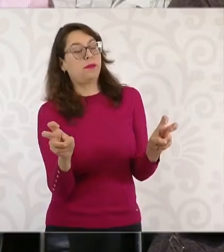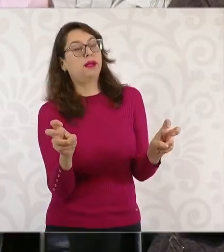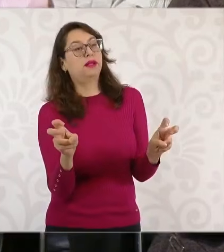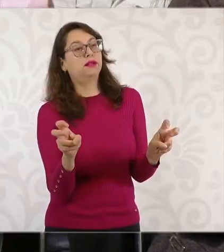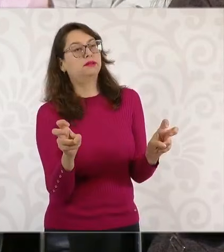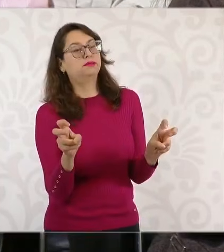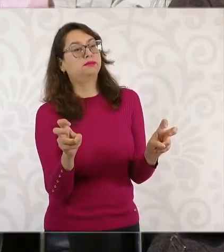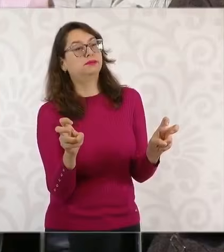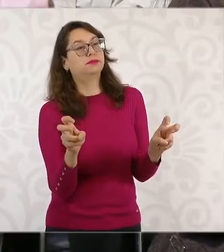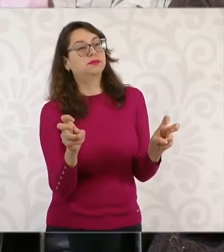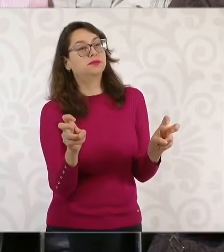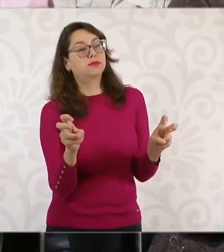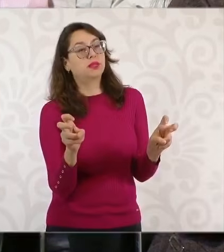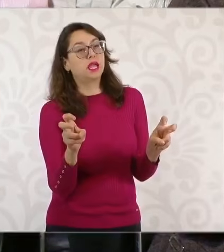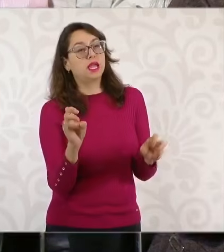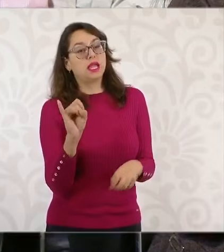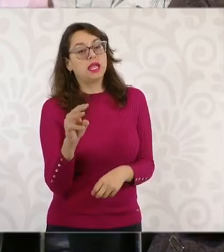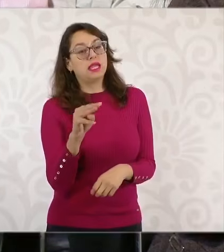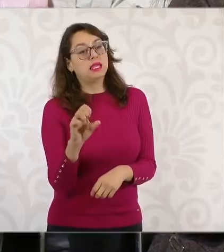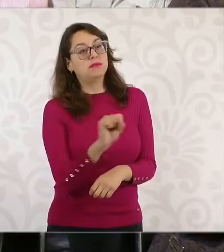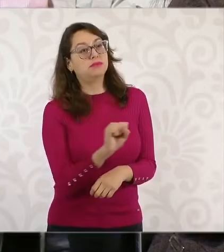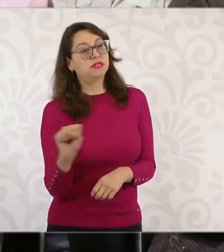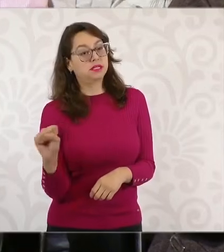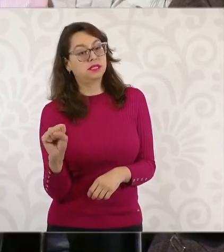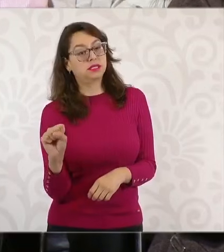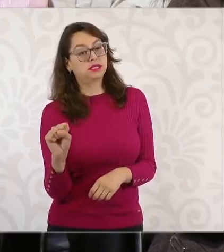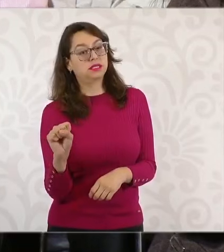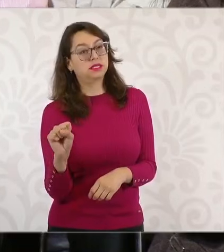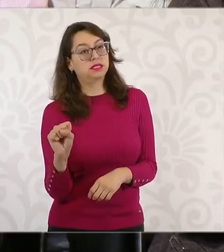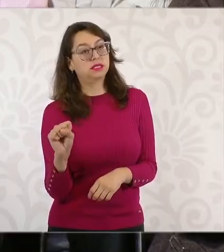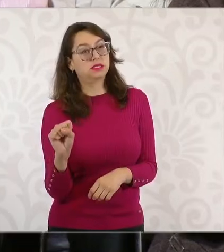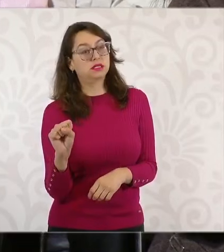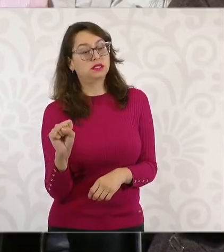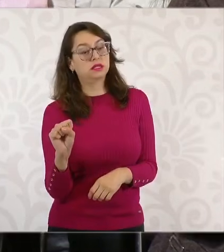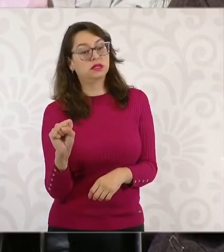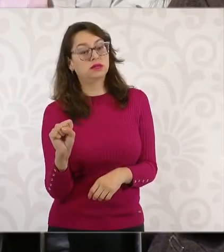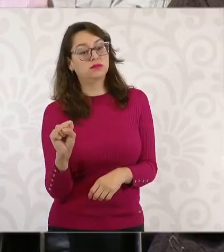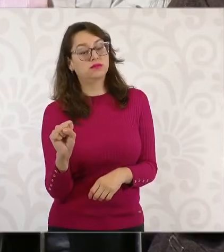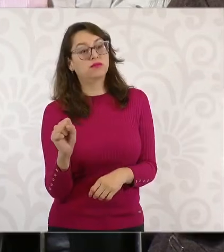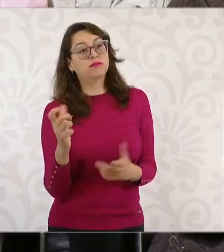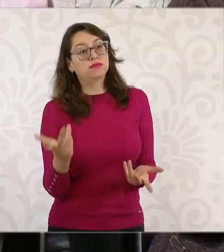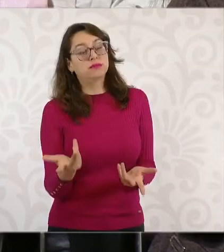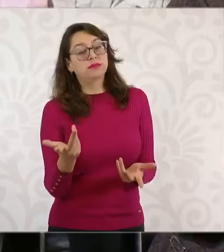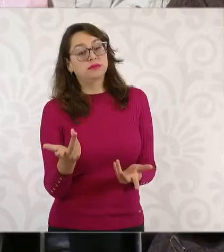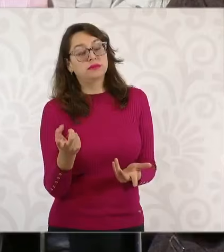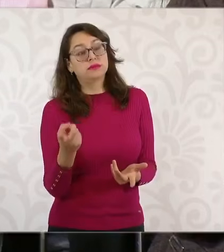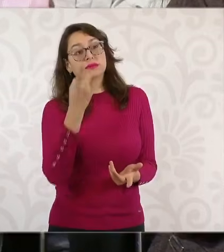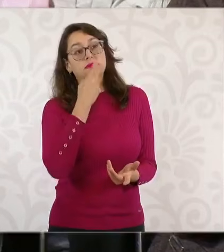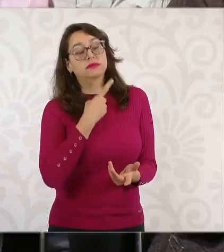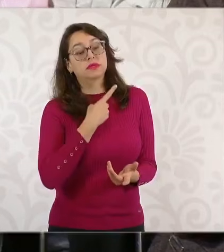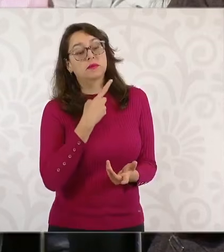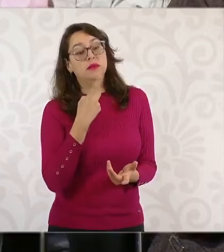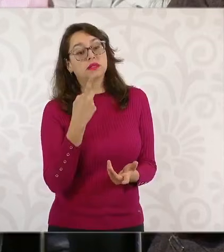de que tiene que ver con el Instituto Mexicano del Seguro Social. Y al parecer regresaron tiempos de grandeza. Le digo